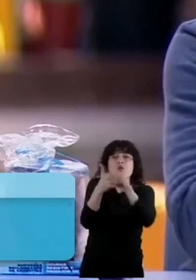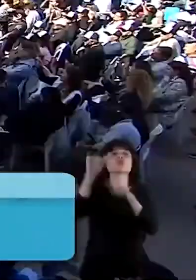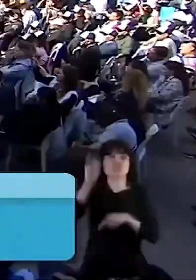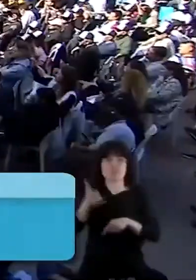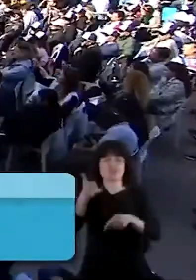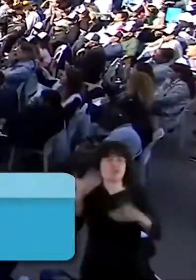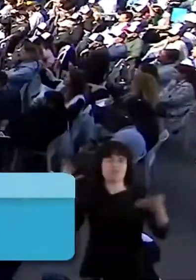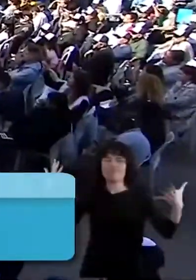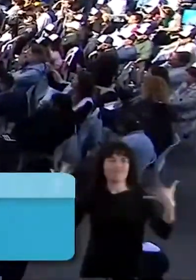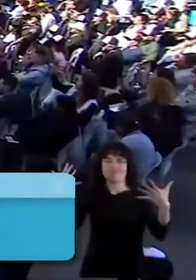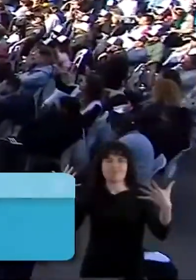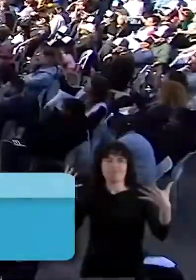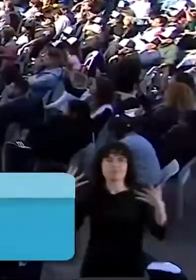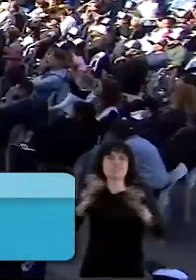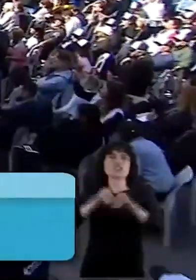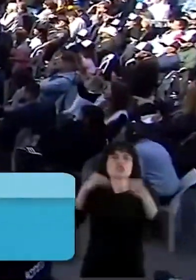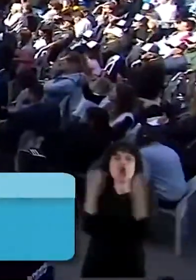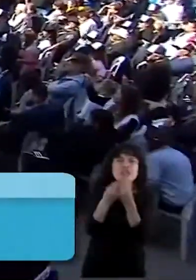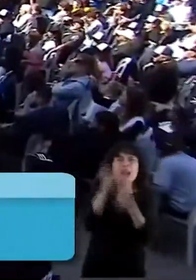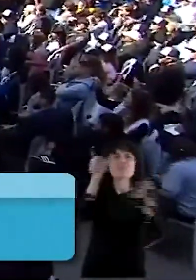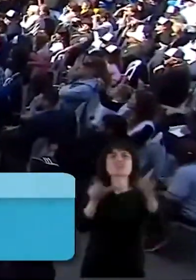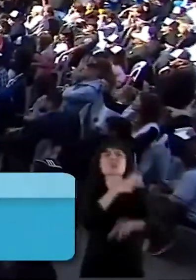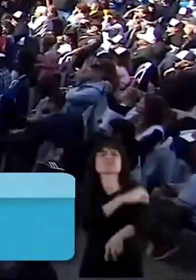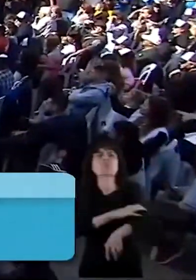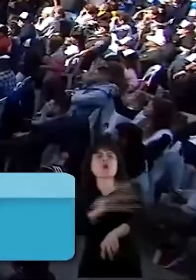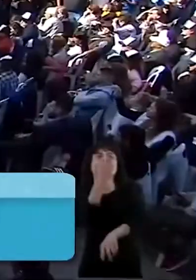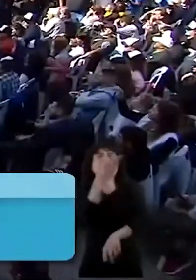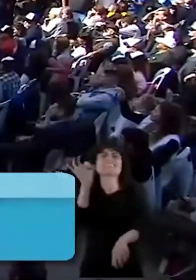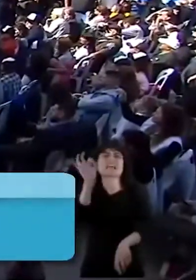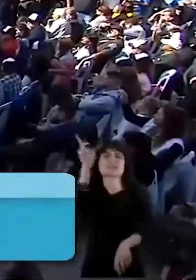Y la pobreza había llegado al 60%.